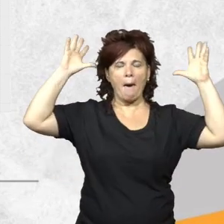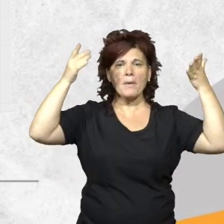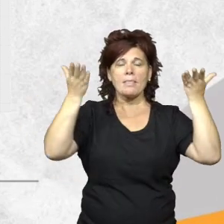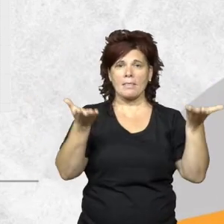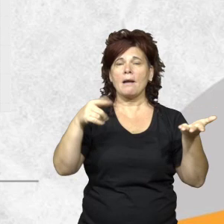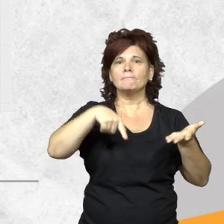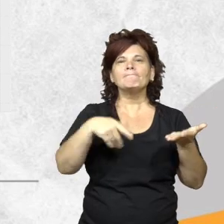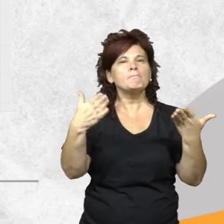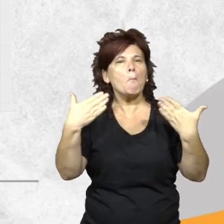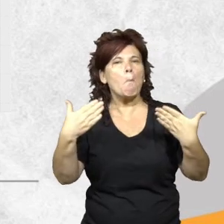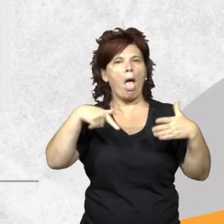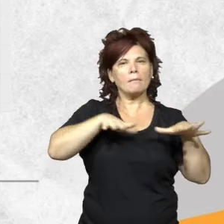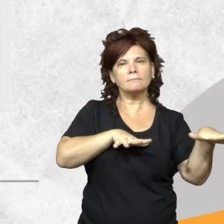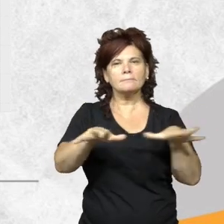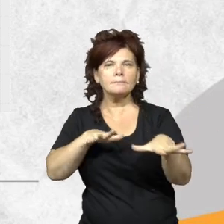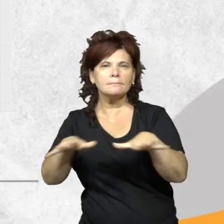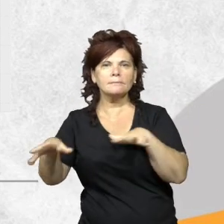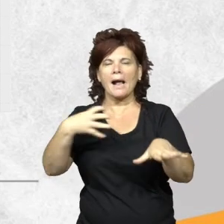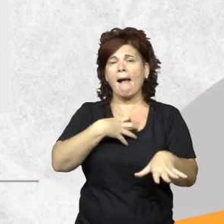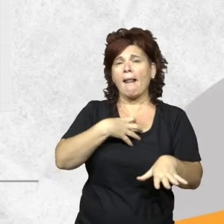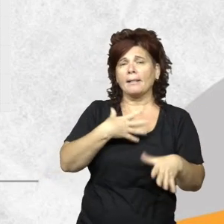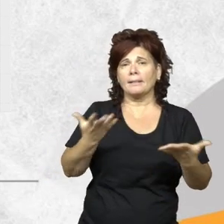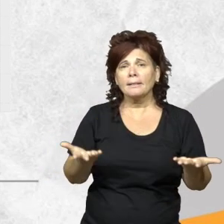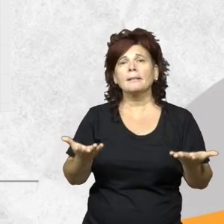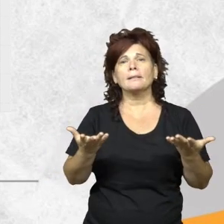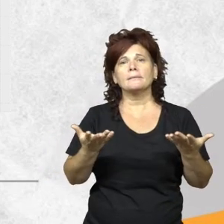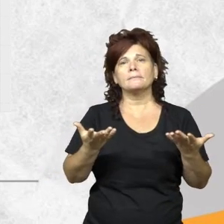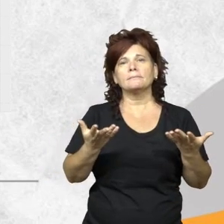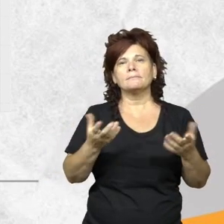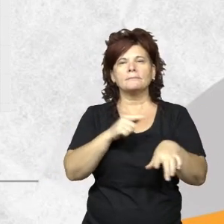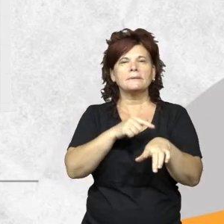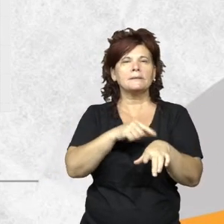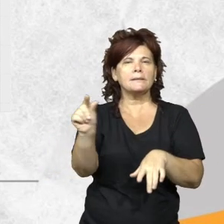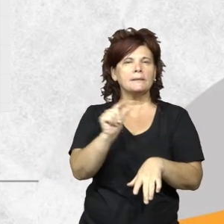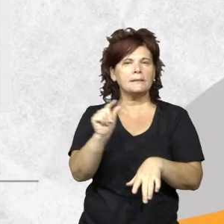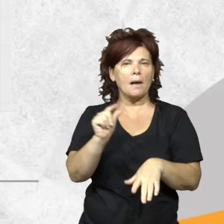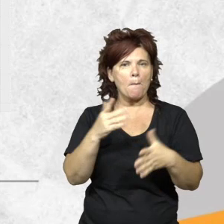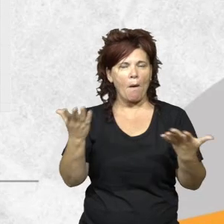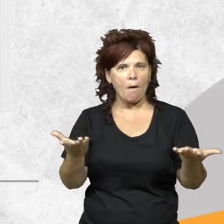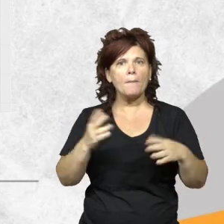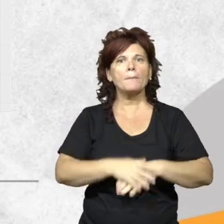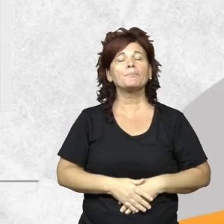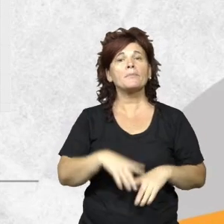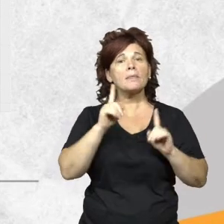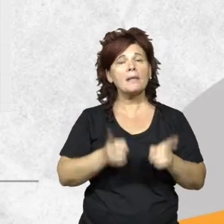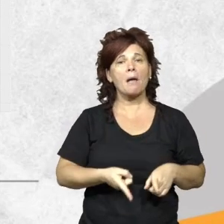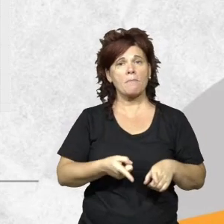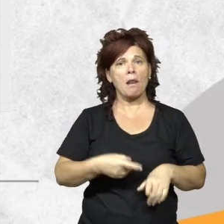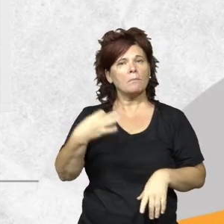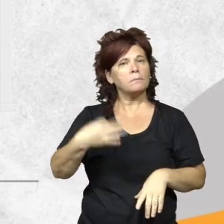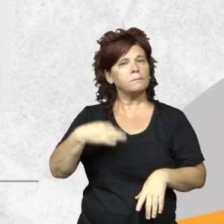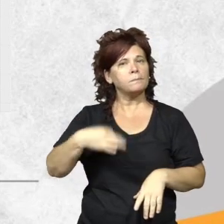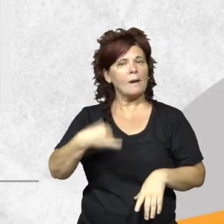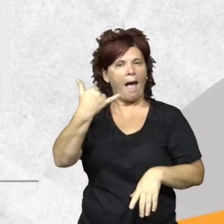ahí de que estos actos se caractericen por ser provisionales. También existe una obligación de